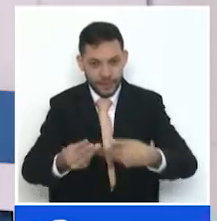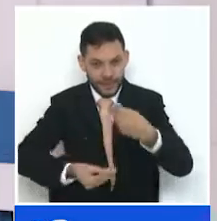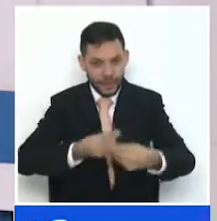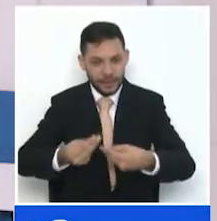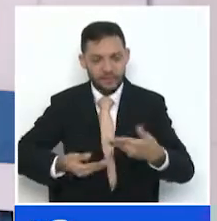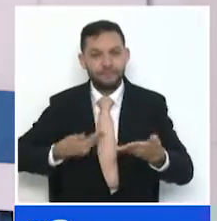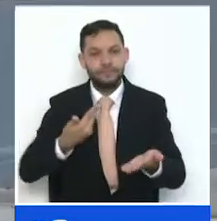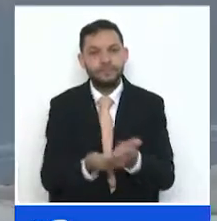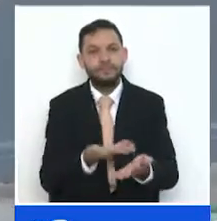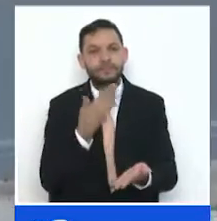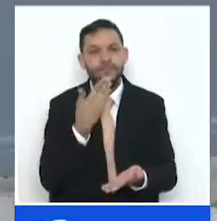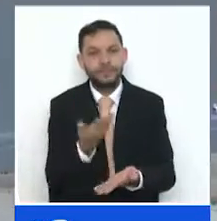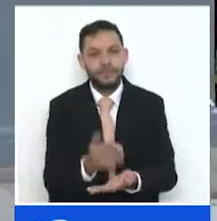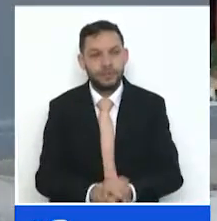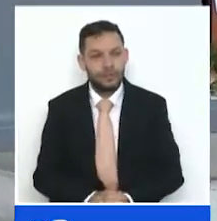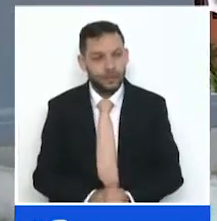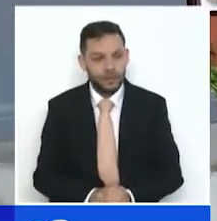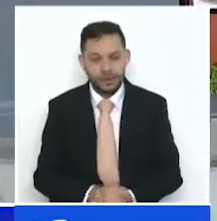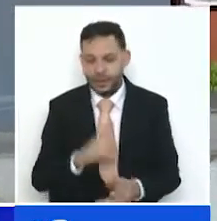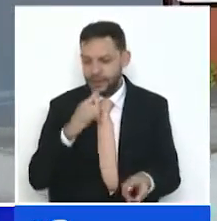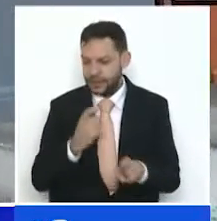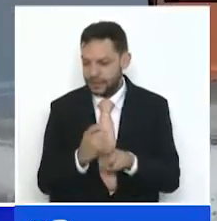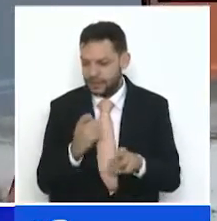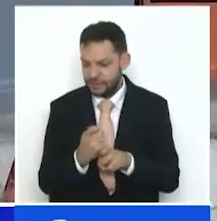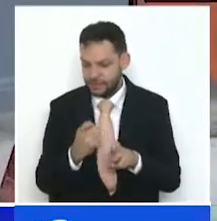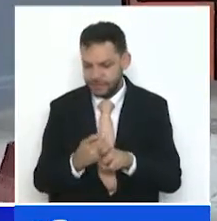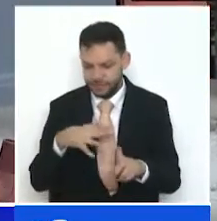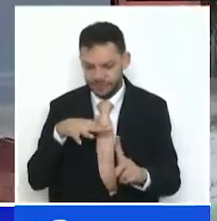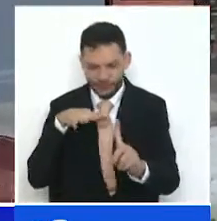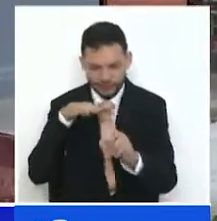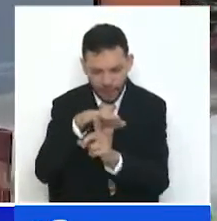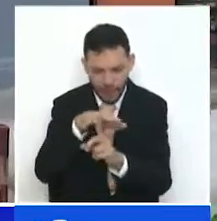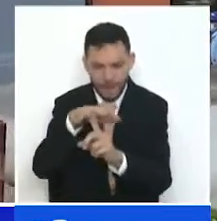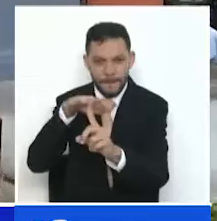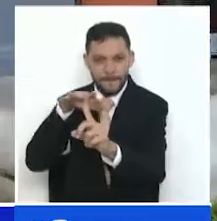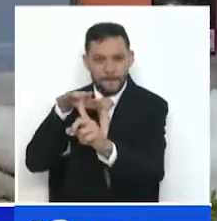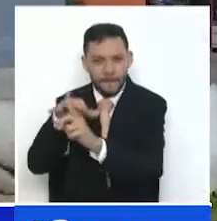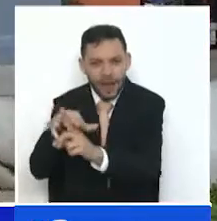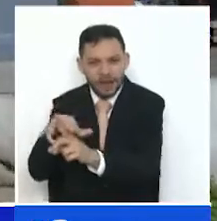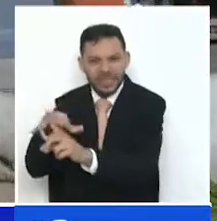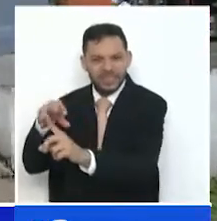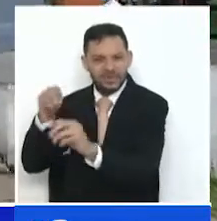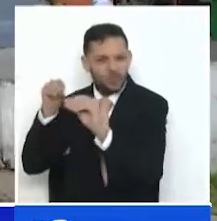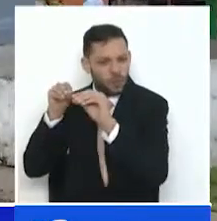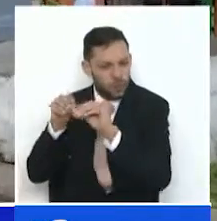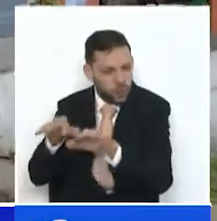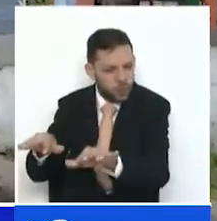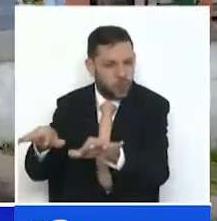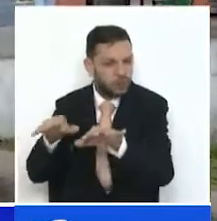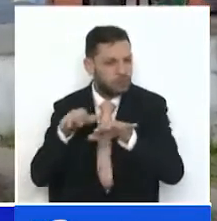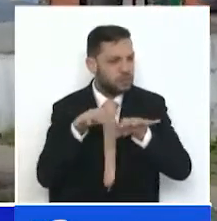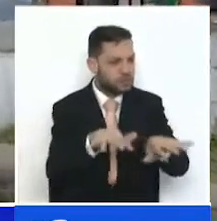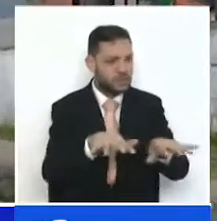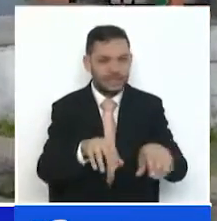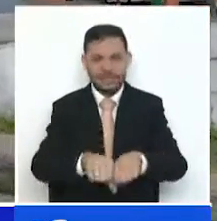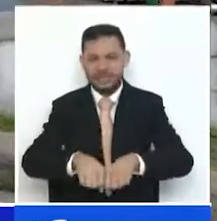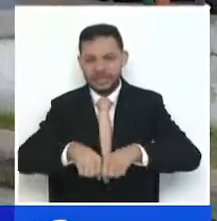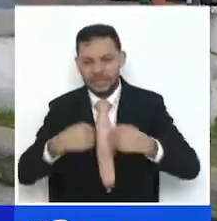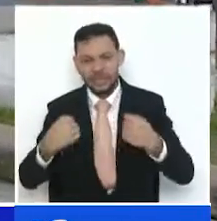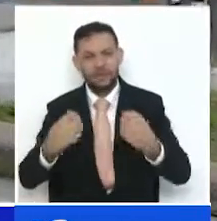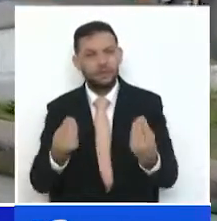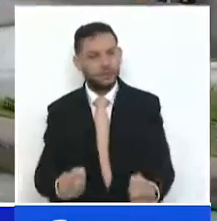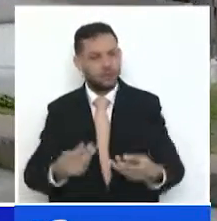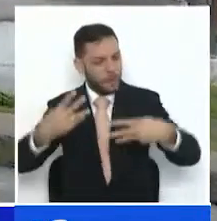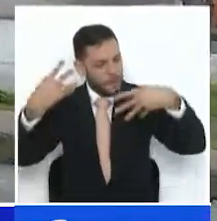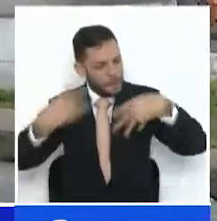sucediendo. Las afectaciones de orden público y los hechos vandálicos han marcado las jornadas de protesta